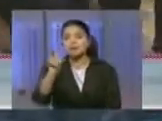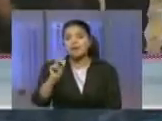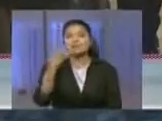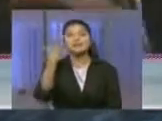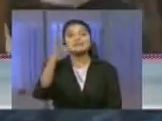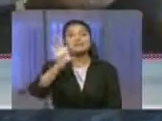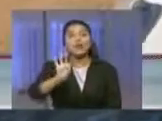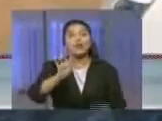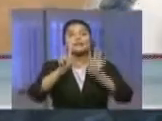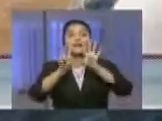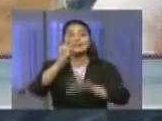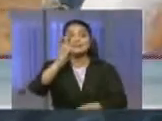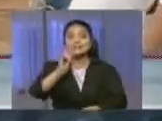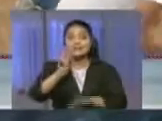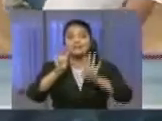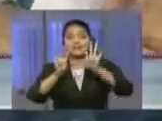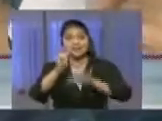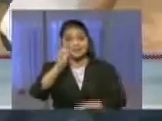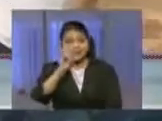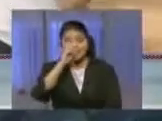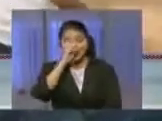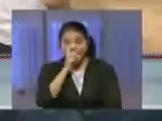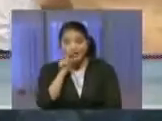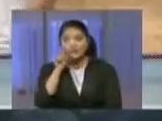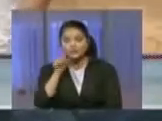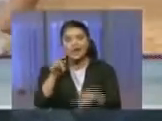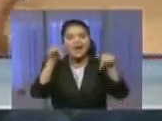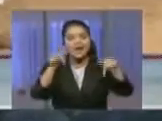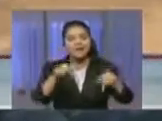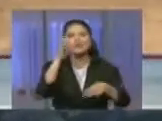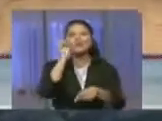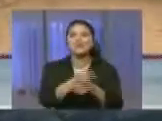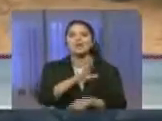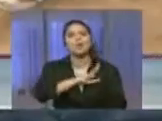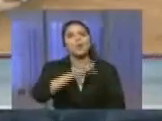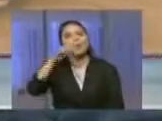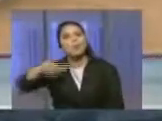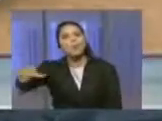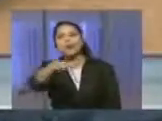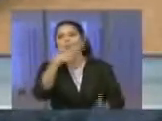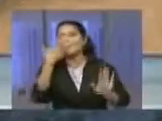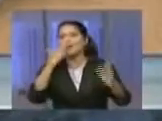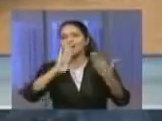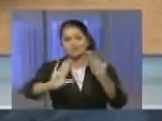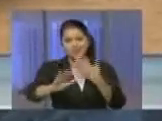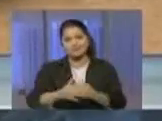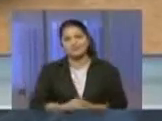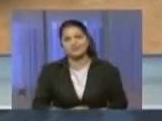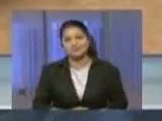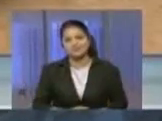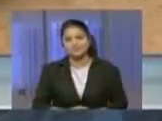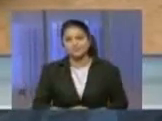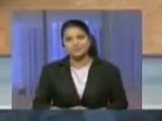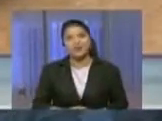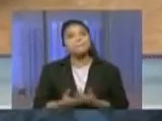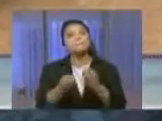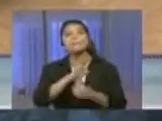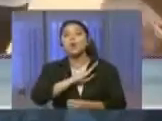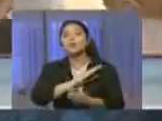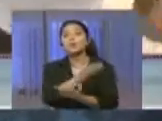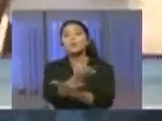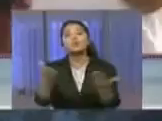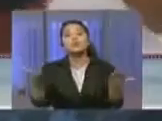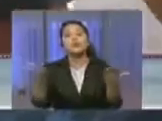60 70 Estos espacios tienen que seguir siendo del pueblo por siempre y para siempre para ustedes por